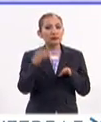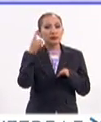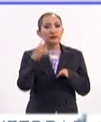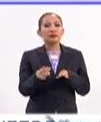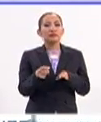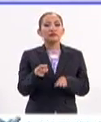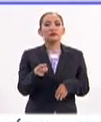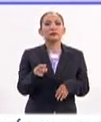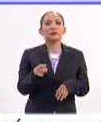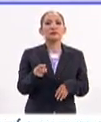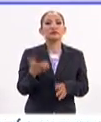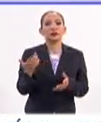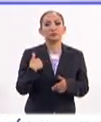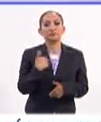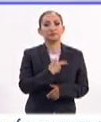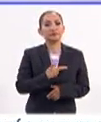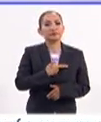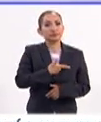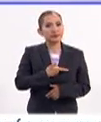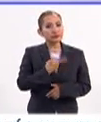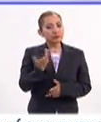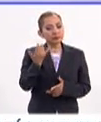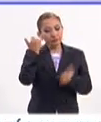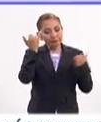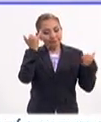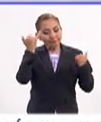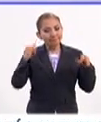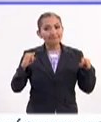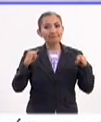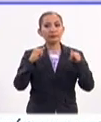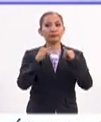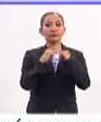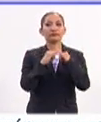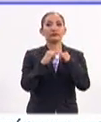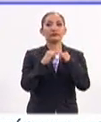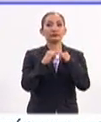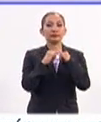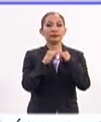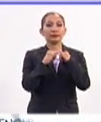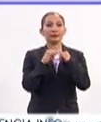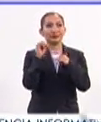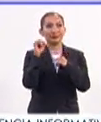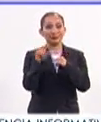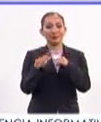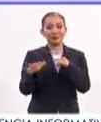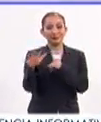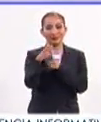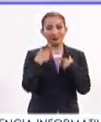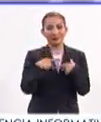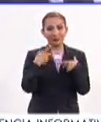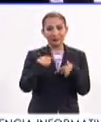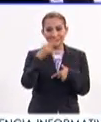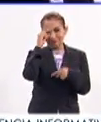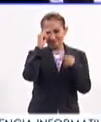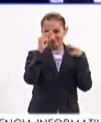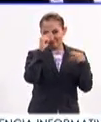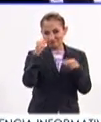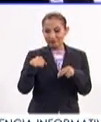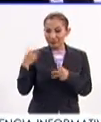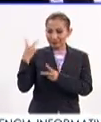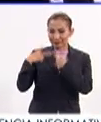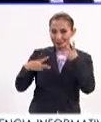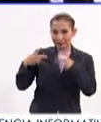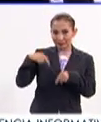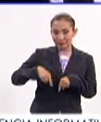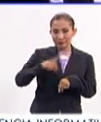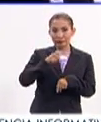a mí me gusta valorar mucho la creación de las instituciones por parte de estos intelectuales. ¿Y quién mejor quien se encuentra en el